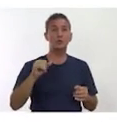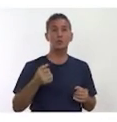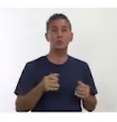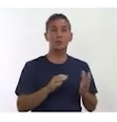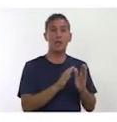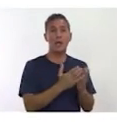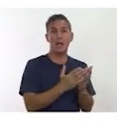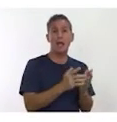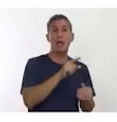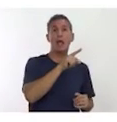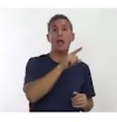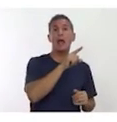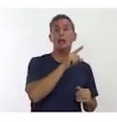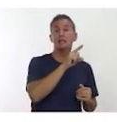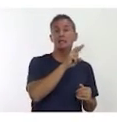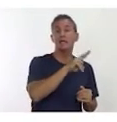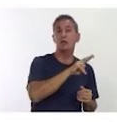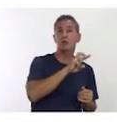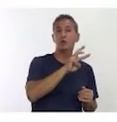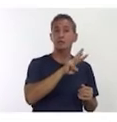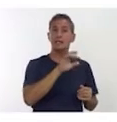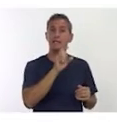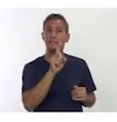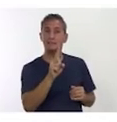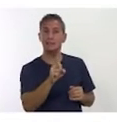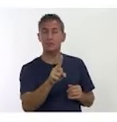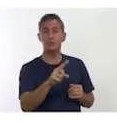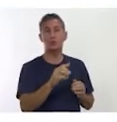grado, página de la 231 a la